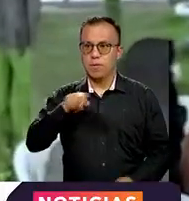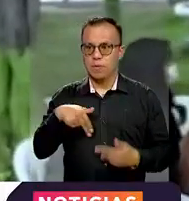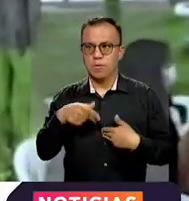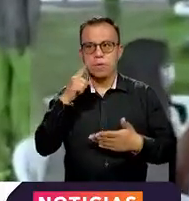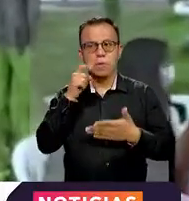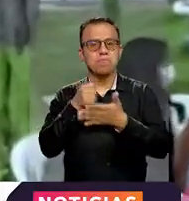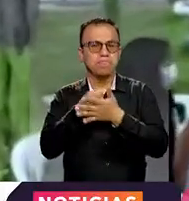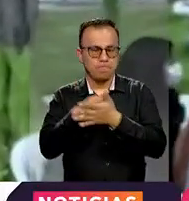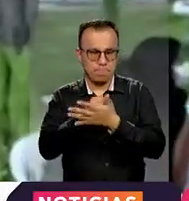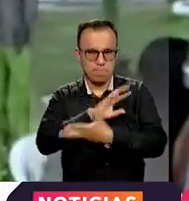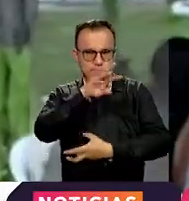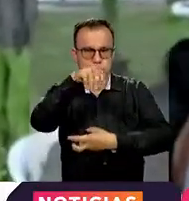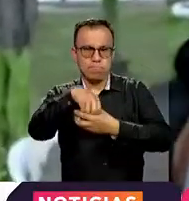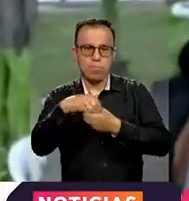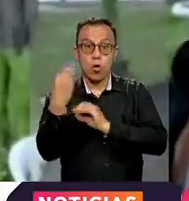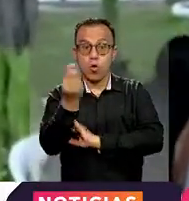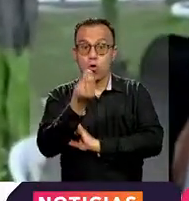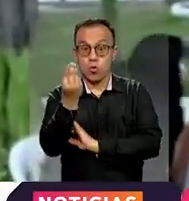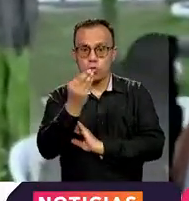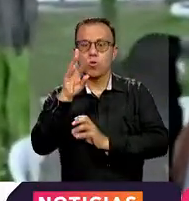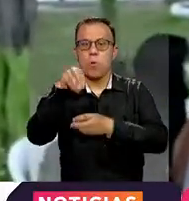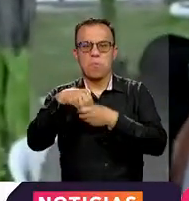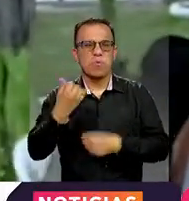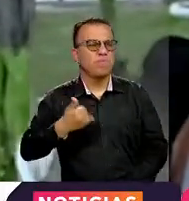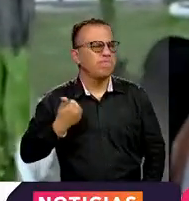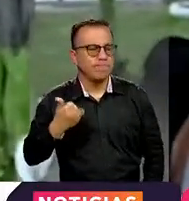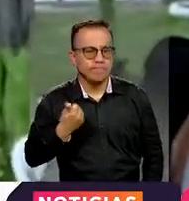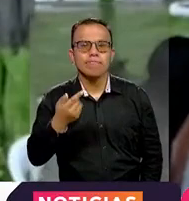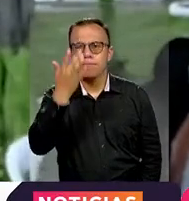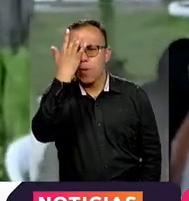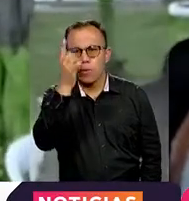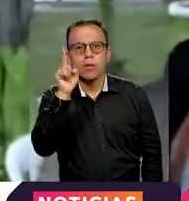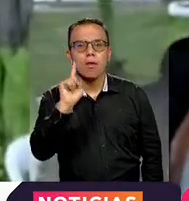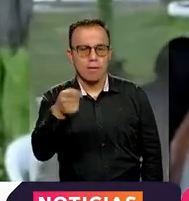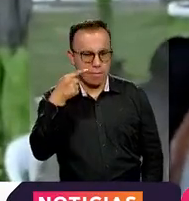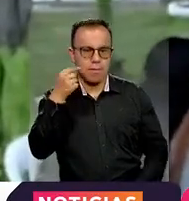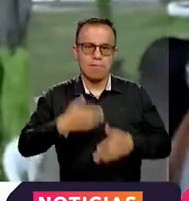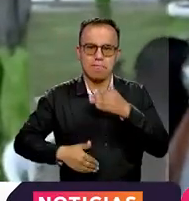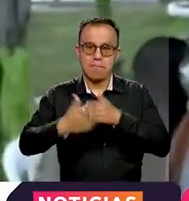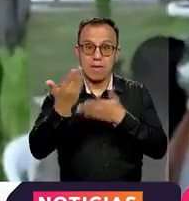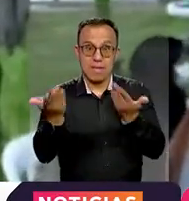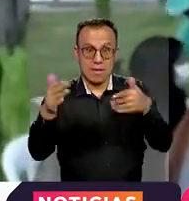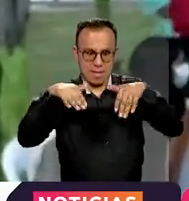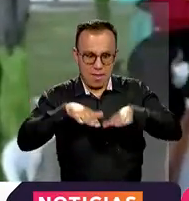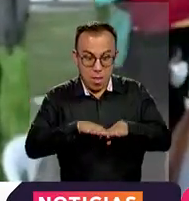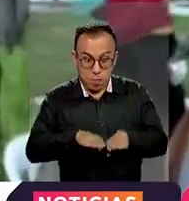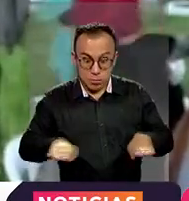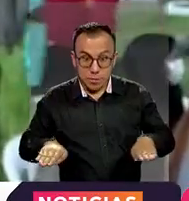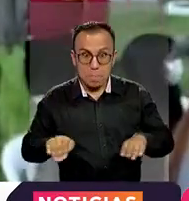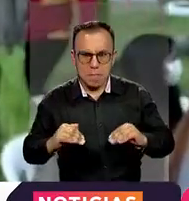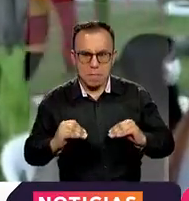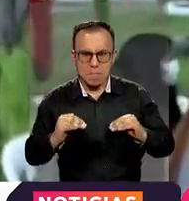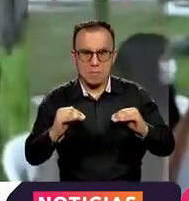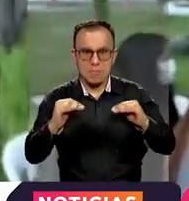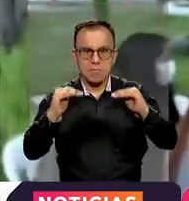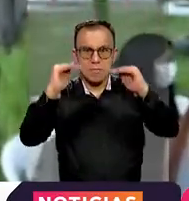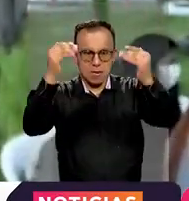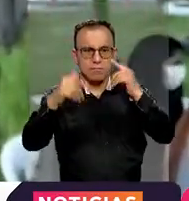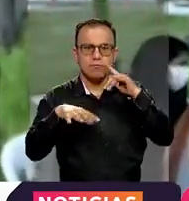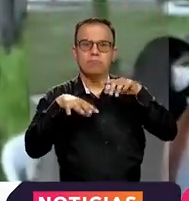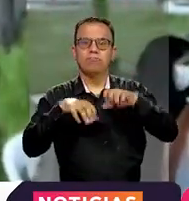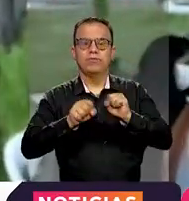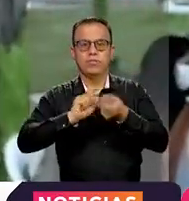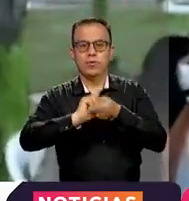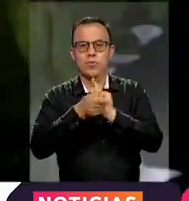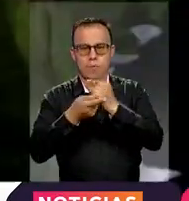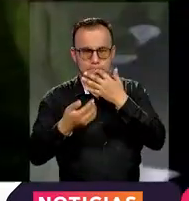tratando de incluir en el Consejo Juvenil. ¿Por qué? Porque realmente tenemos que empezar desde abajo para podernos apoderar de esto y poder hacer un